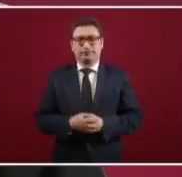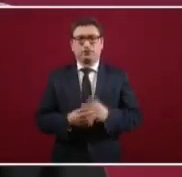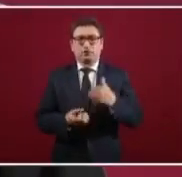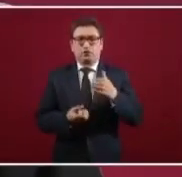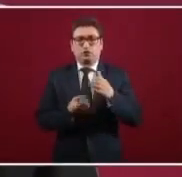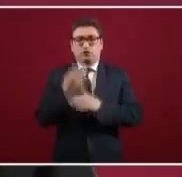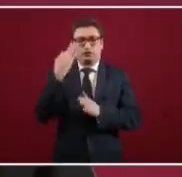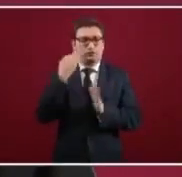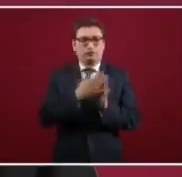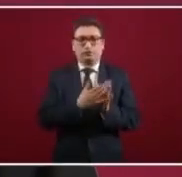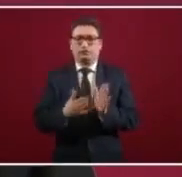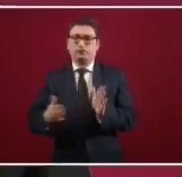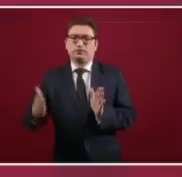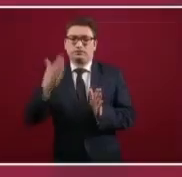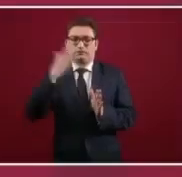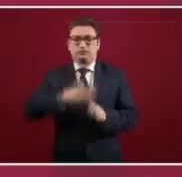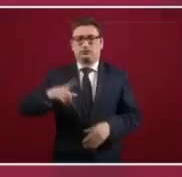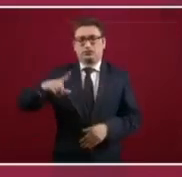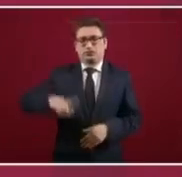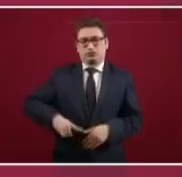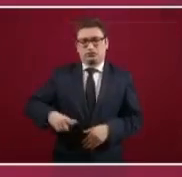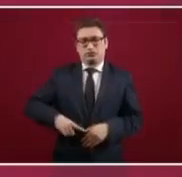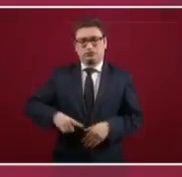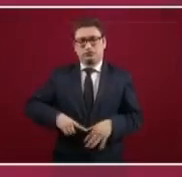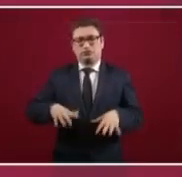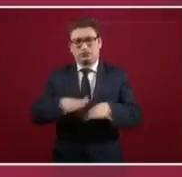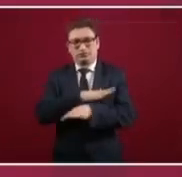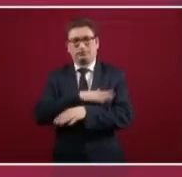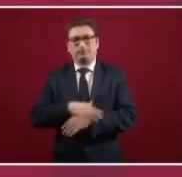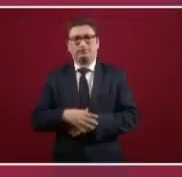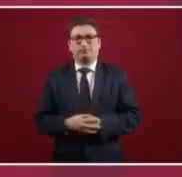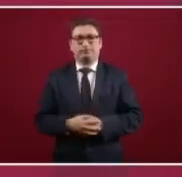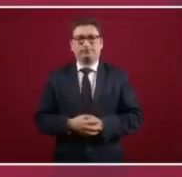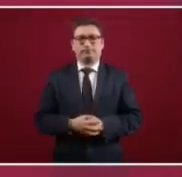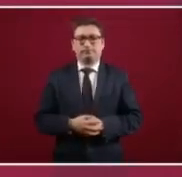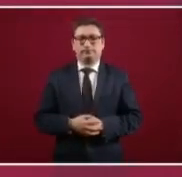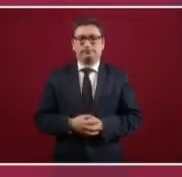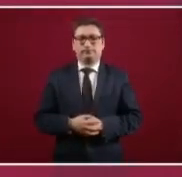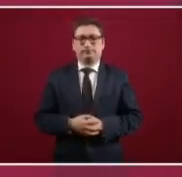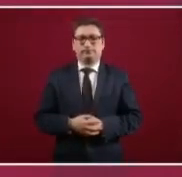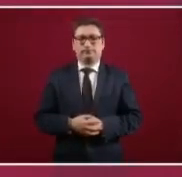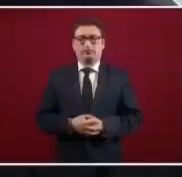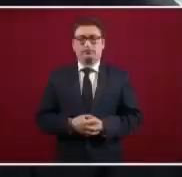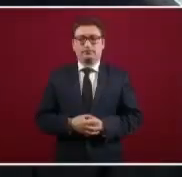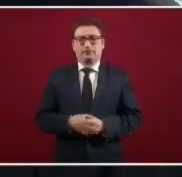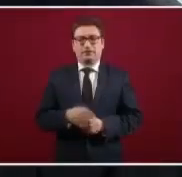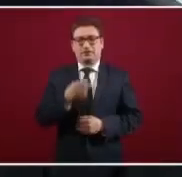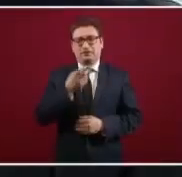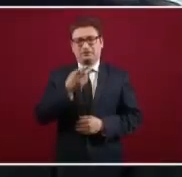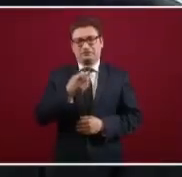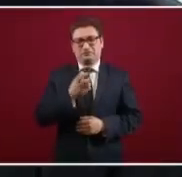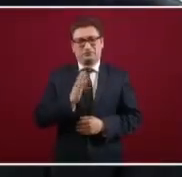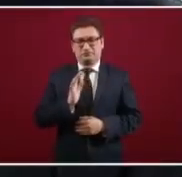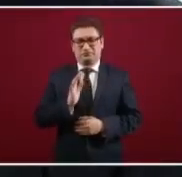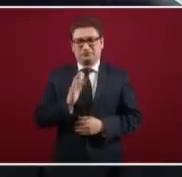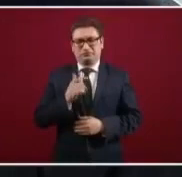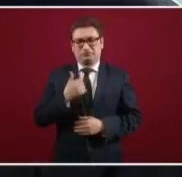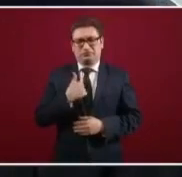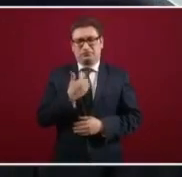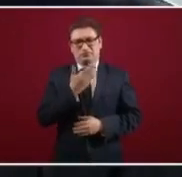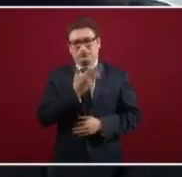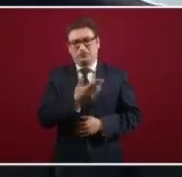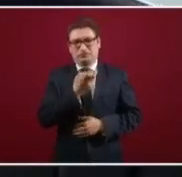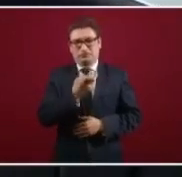nueva etapa de la vida pública de méxico nada más eso vida